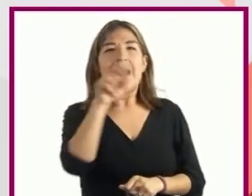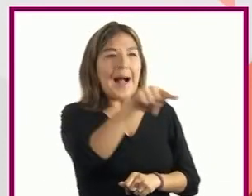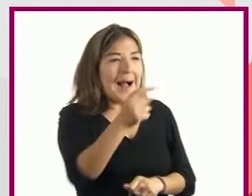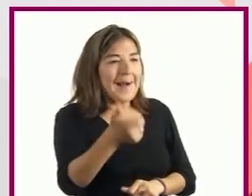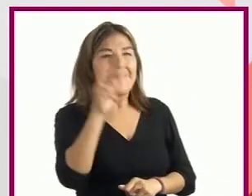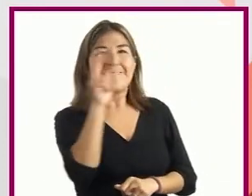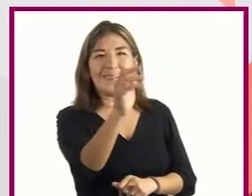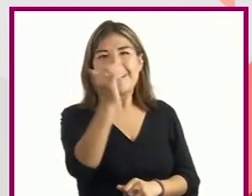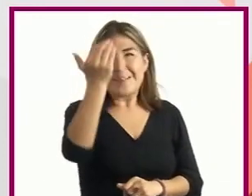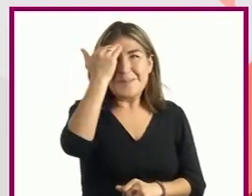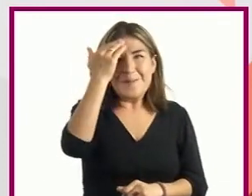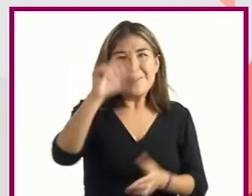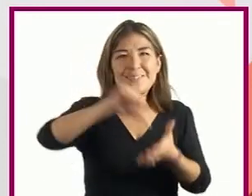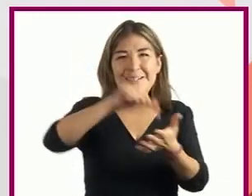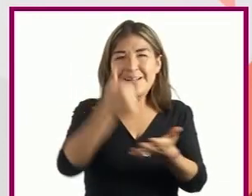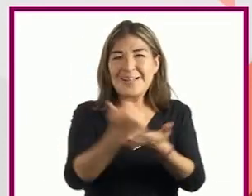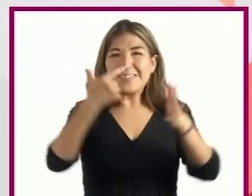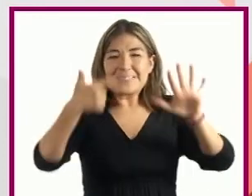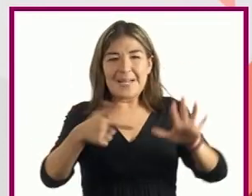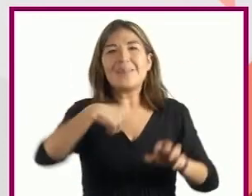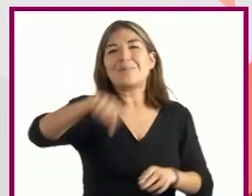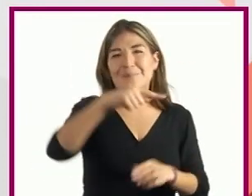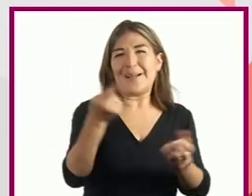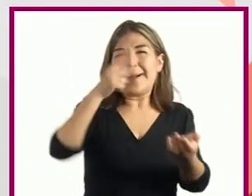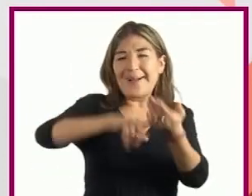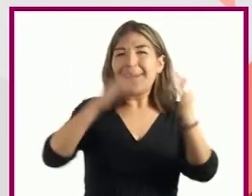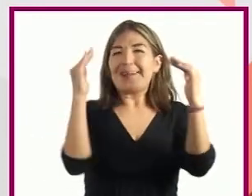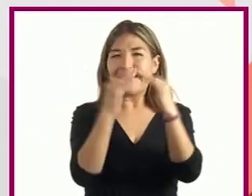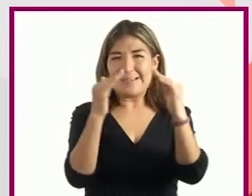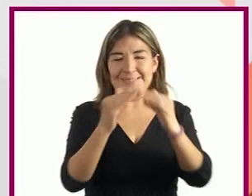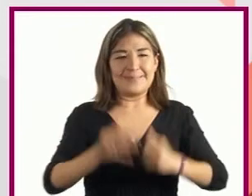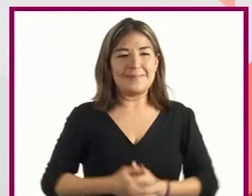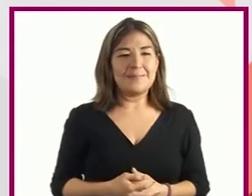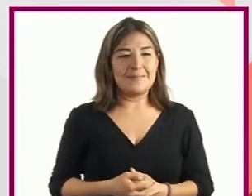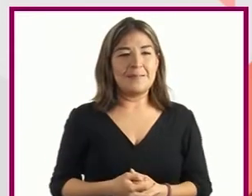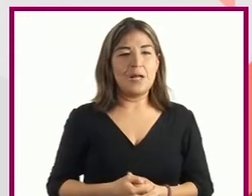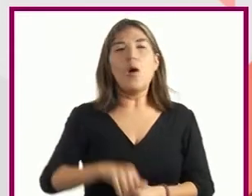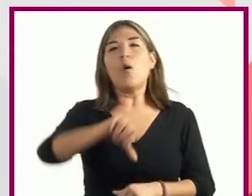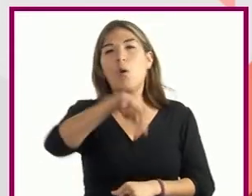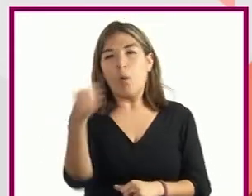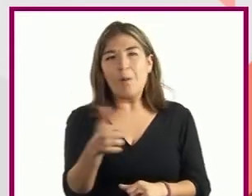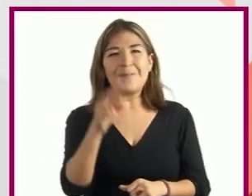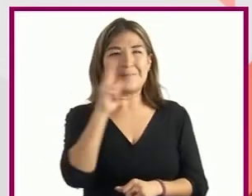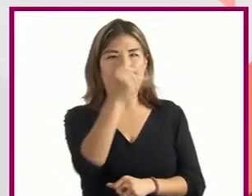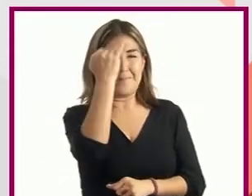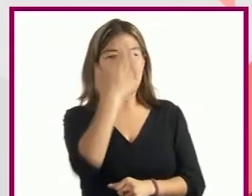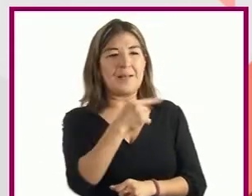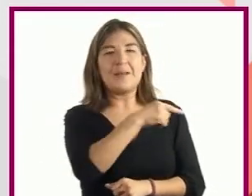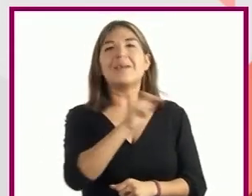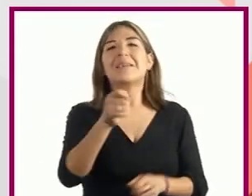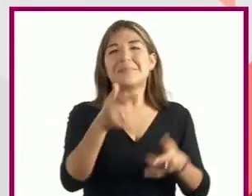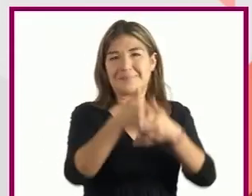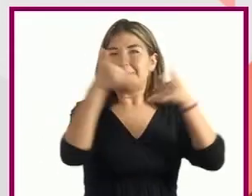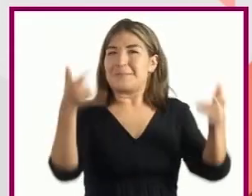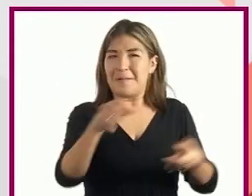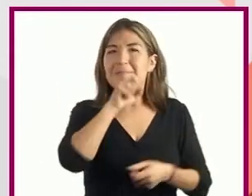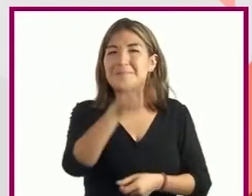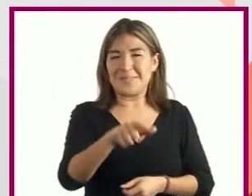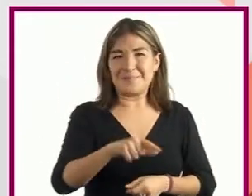la cabañita. Ahora vemos la siguiente imagen que pertenece a otro fragmento del cuento.